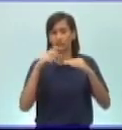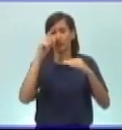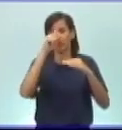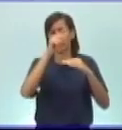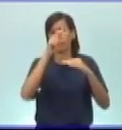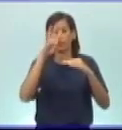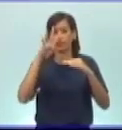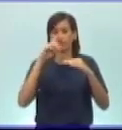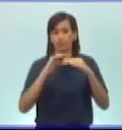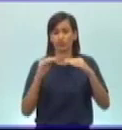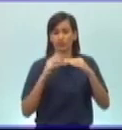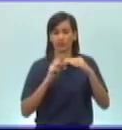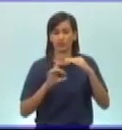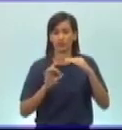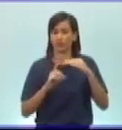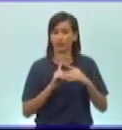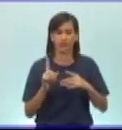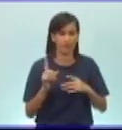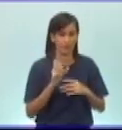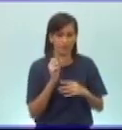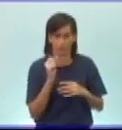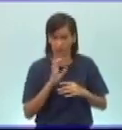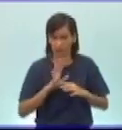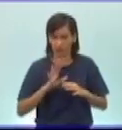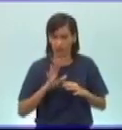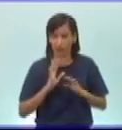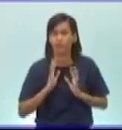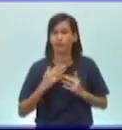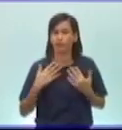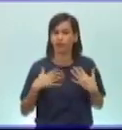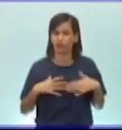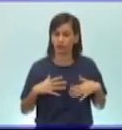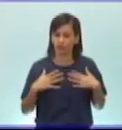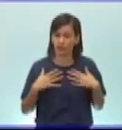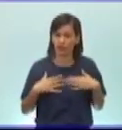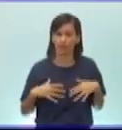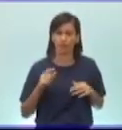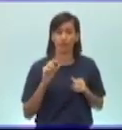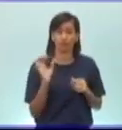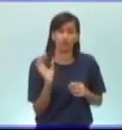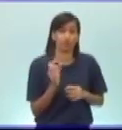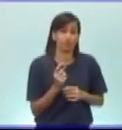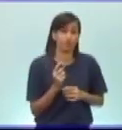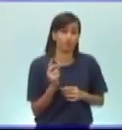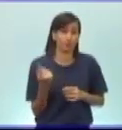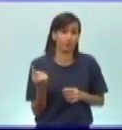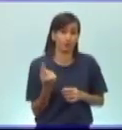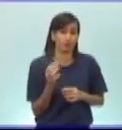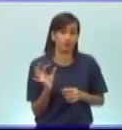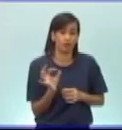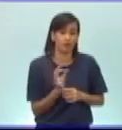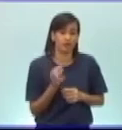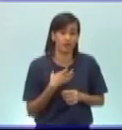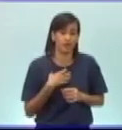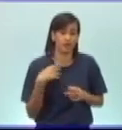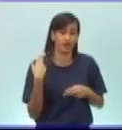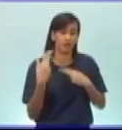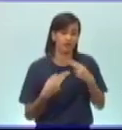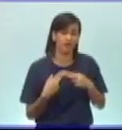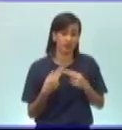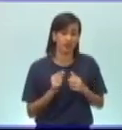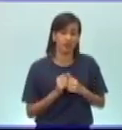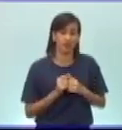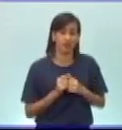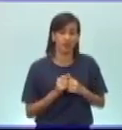¿Ya terminamos? No hemos terminado, porque aún nos falta hacer la sustracción menos 1/2. Volvemos